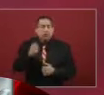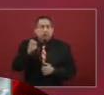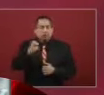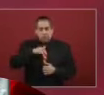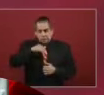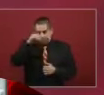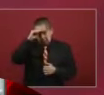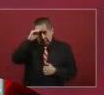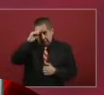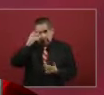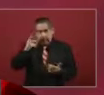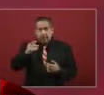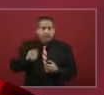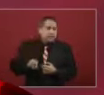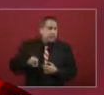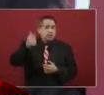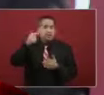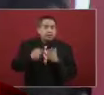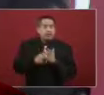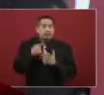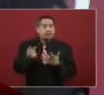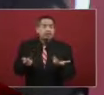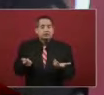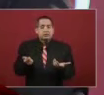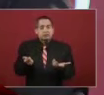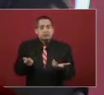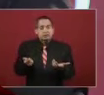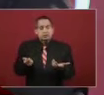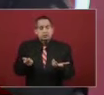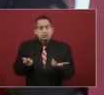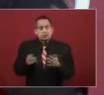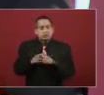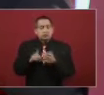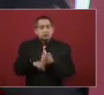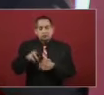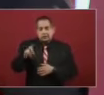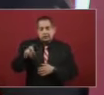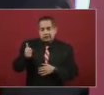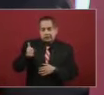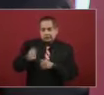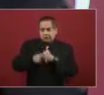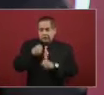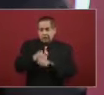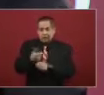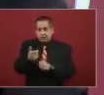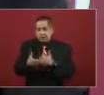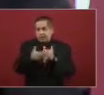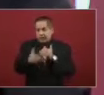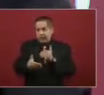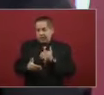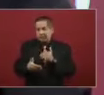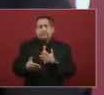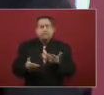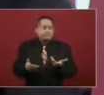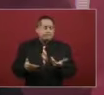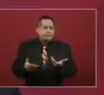Entonces, por primera vez en 36 años aumenta el salario